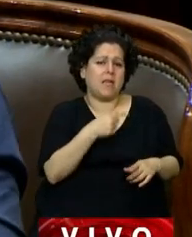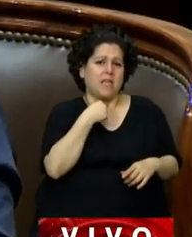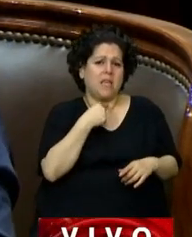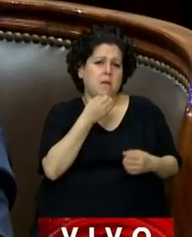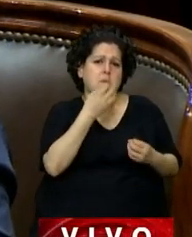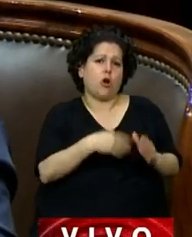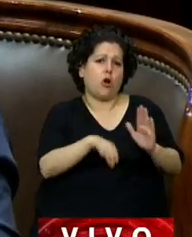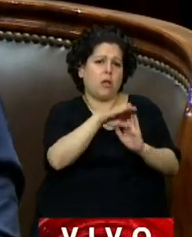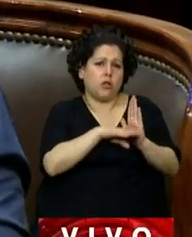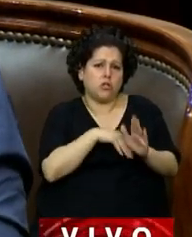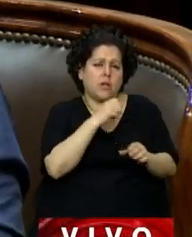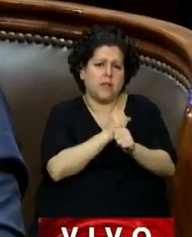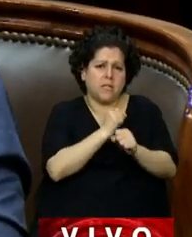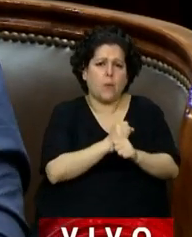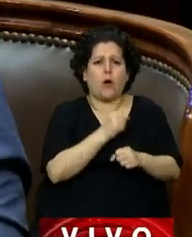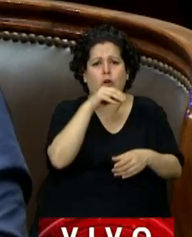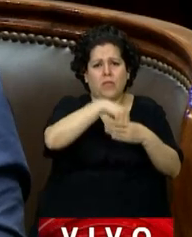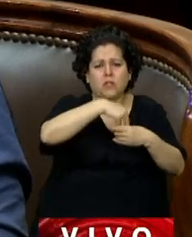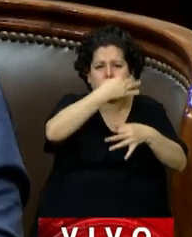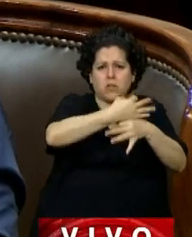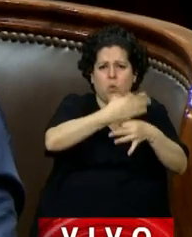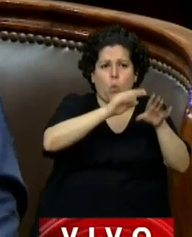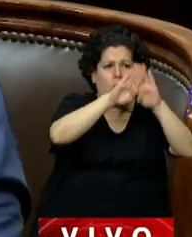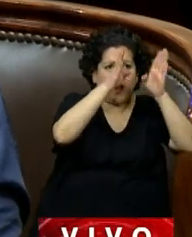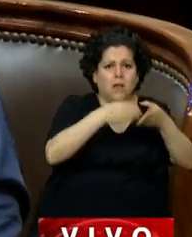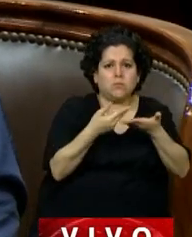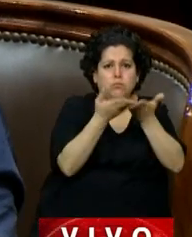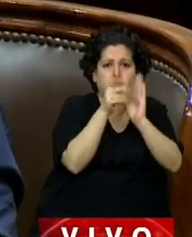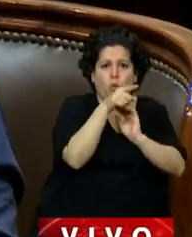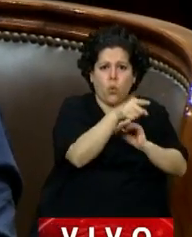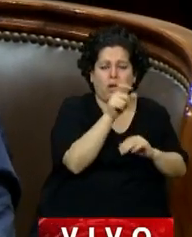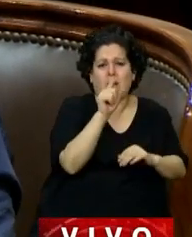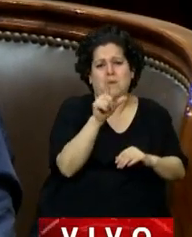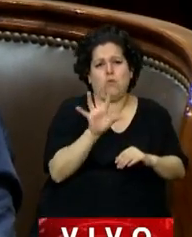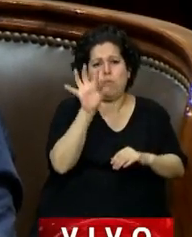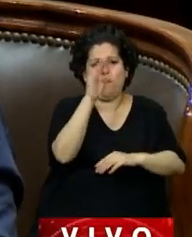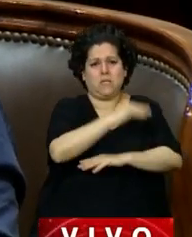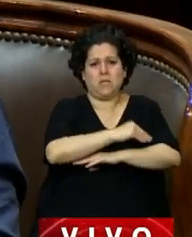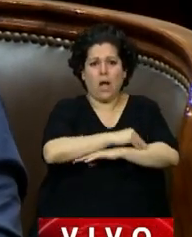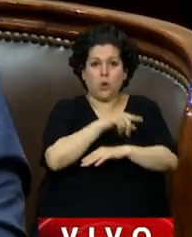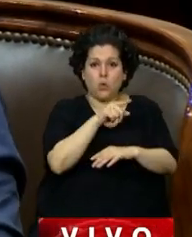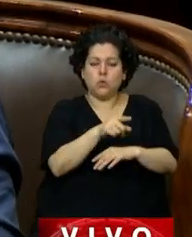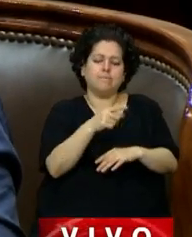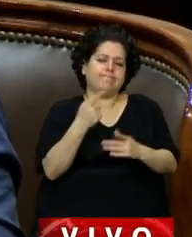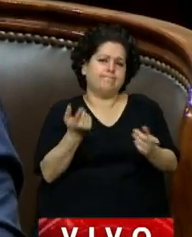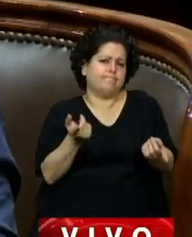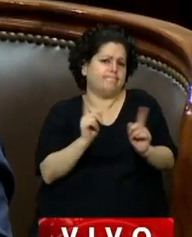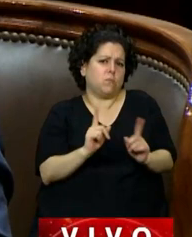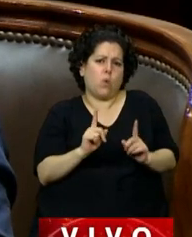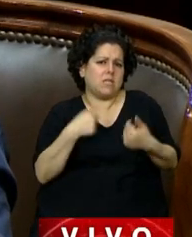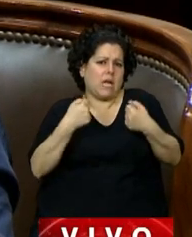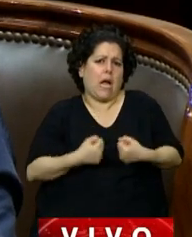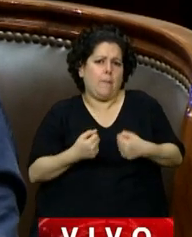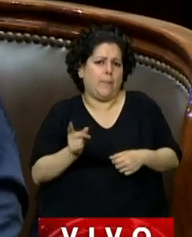condiciones en los establecimientos educativos públicos de la provincia de Santa Cruz No es un